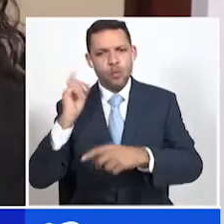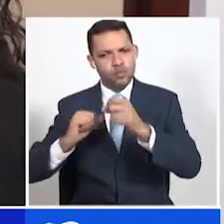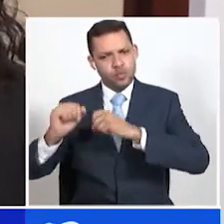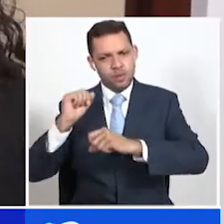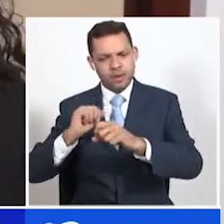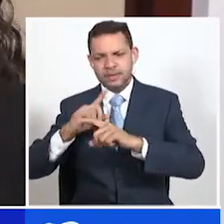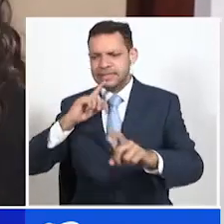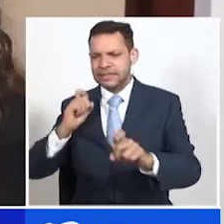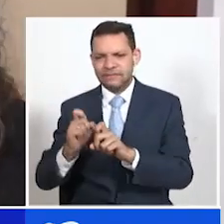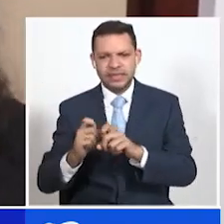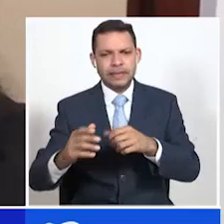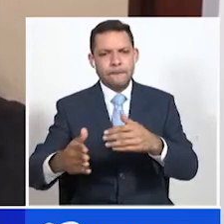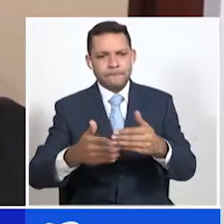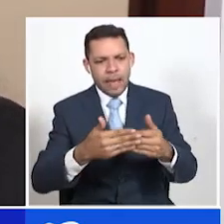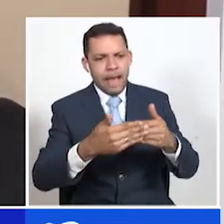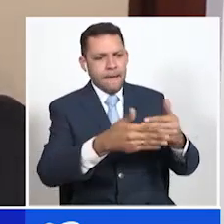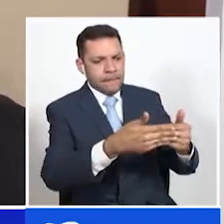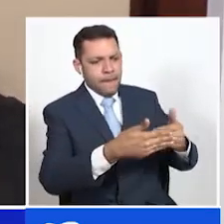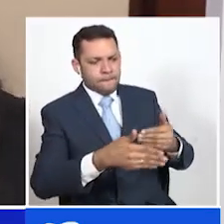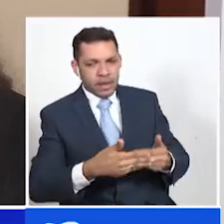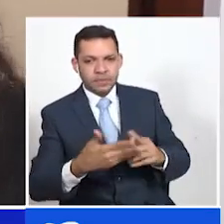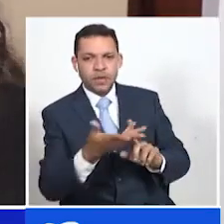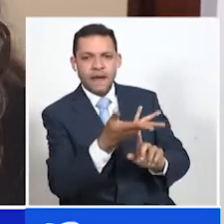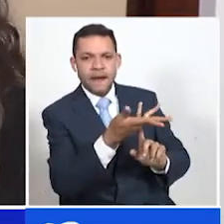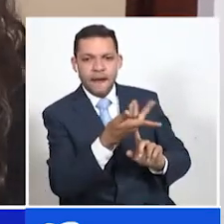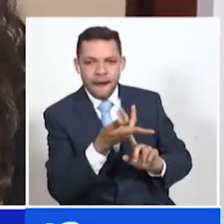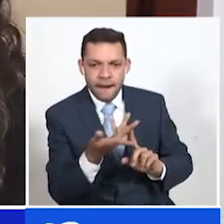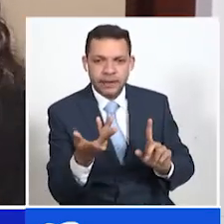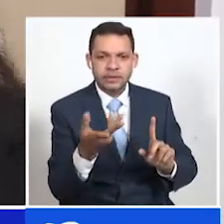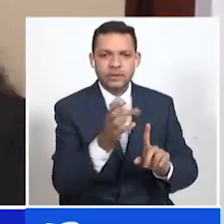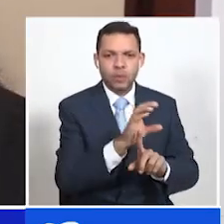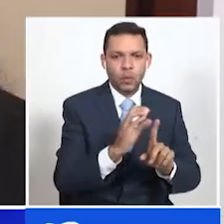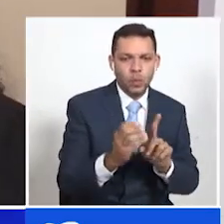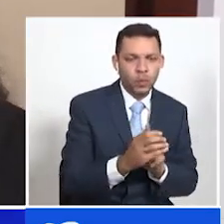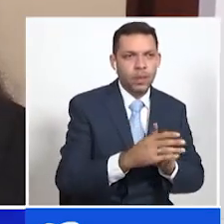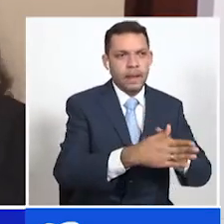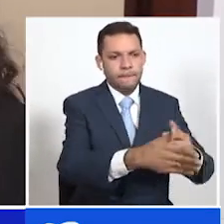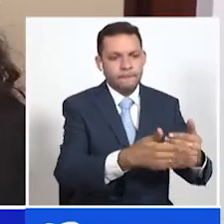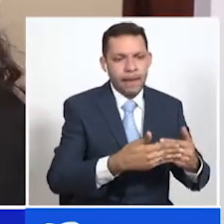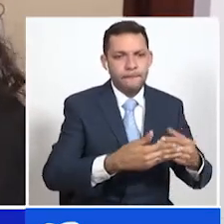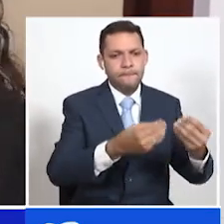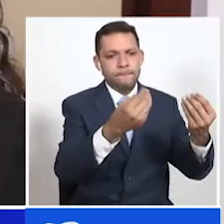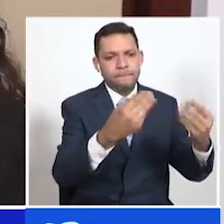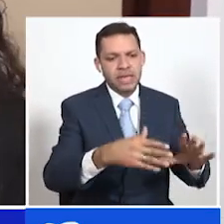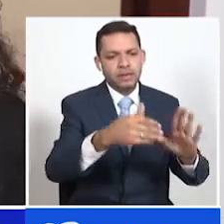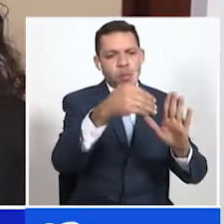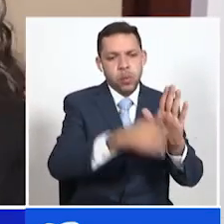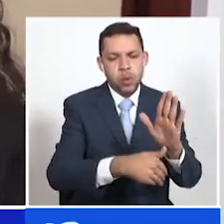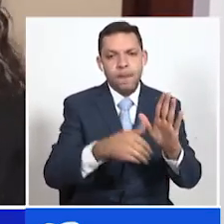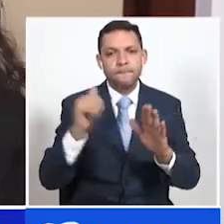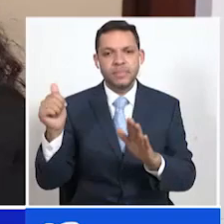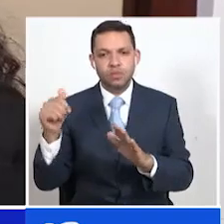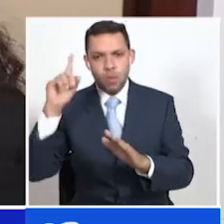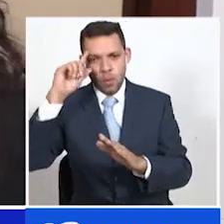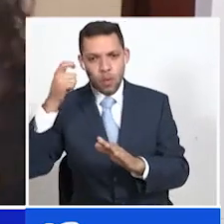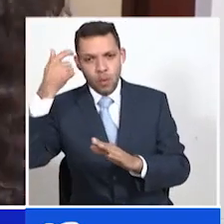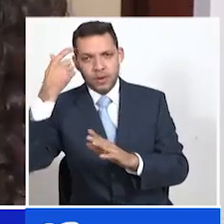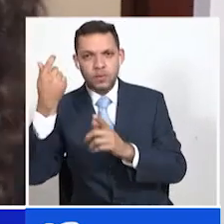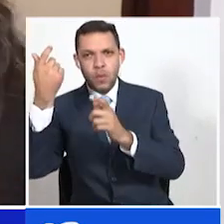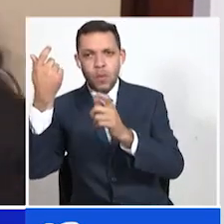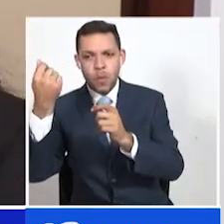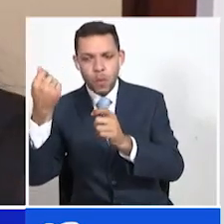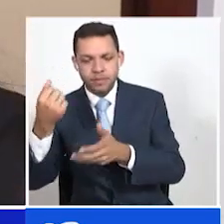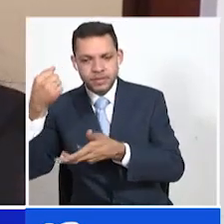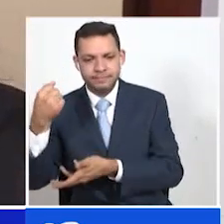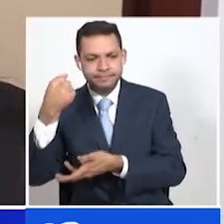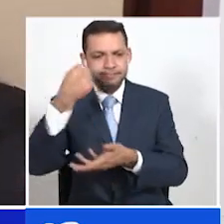pasado muy difícil para todas las diferentes áreas artísticas, decidió poner recursos propios para estas convocatorias.